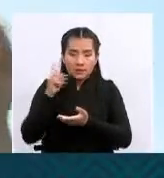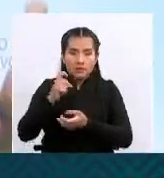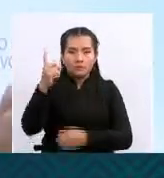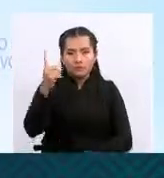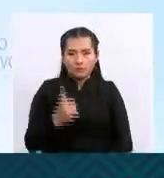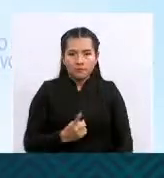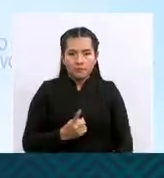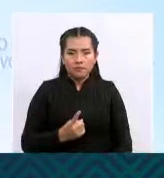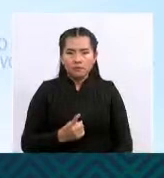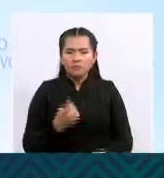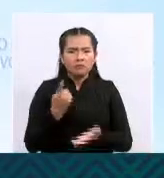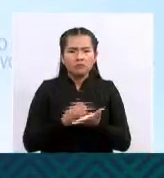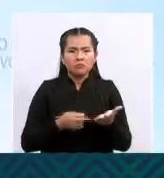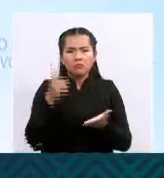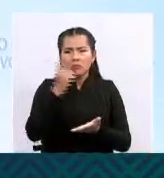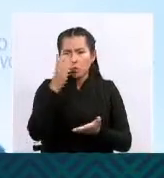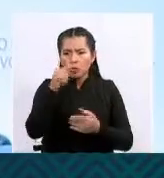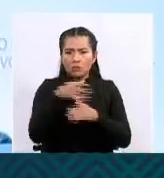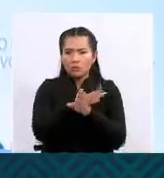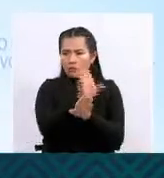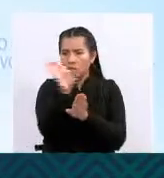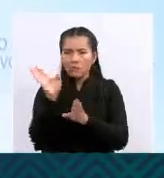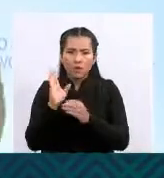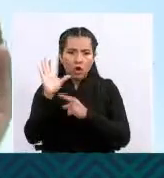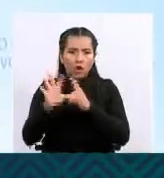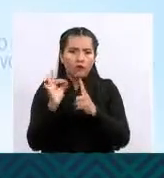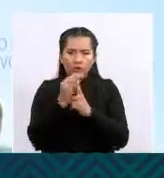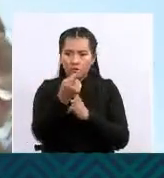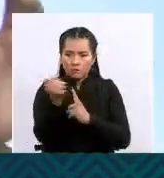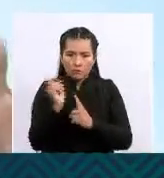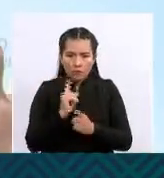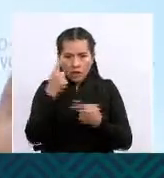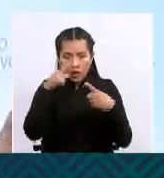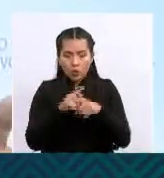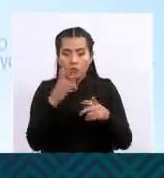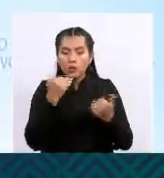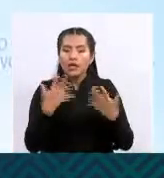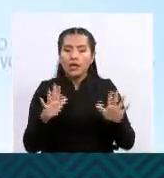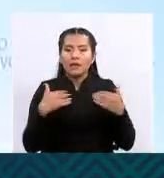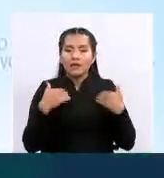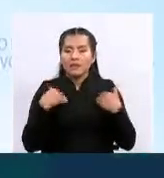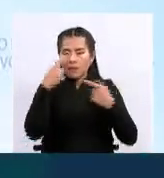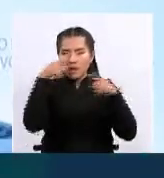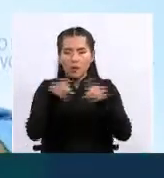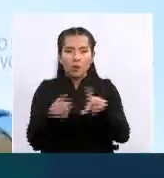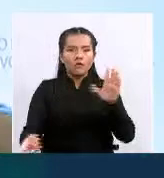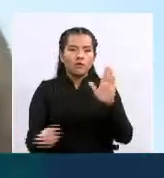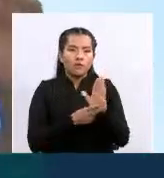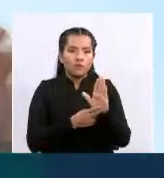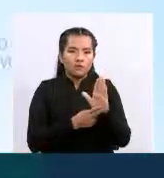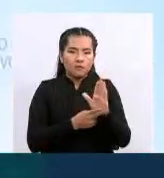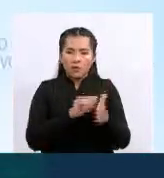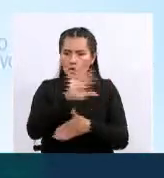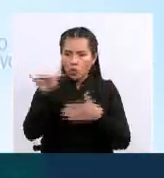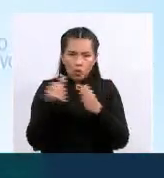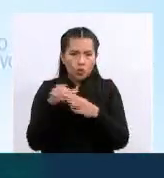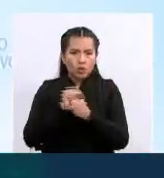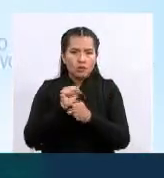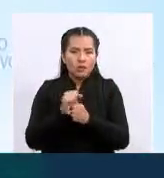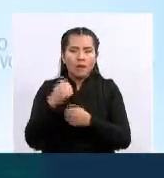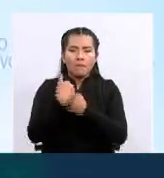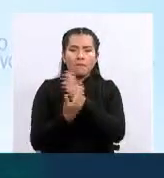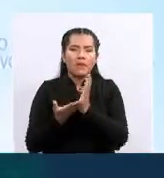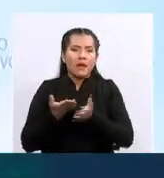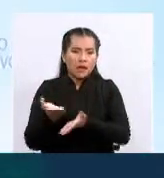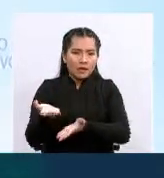objeto tiene que venga a través de la Confederación? Por un lado, tenemos un convenio marco firmado con todo el sector panificador de Bolivia. Por